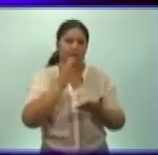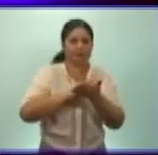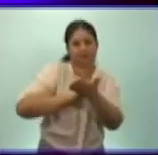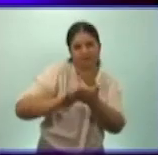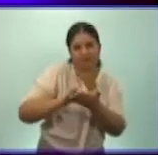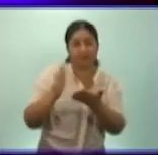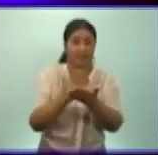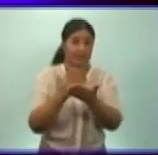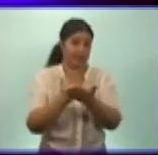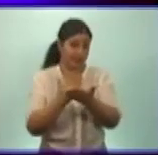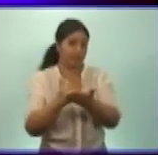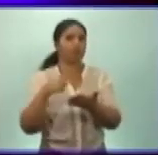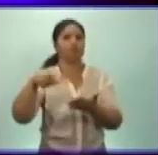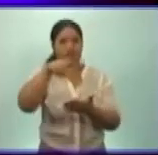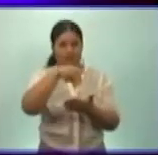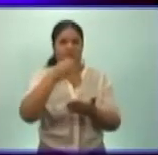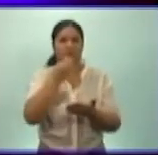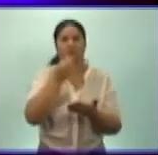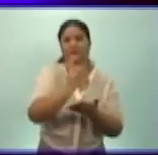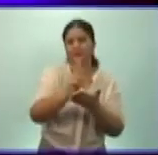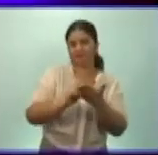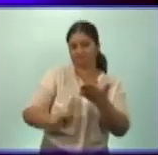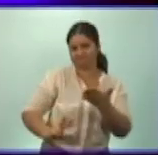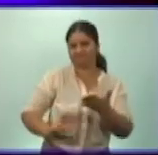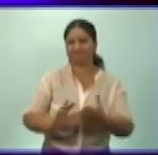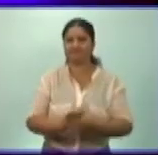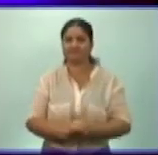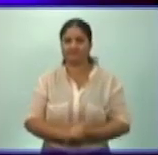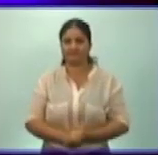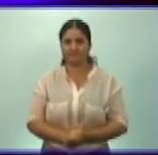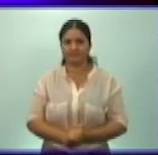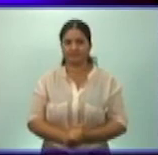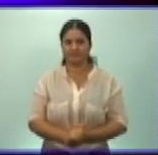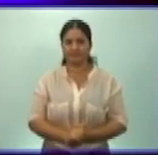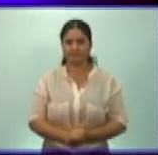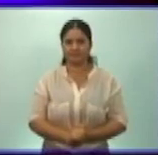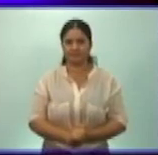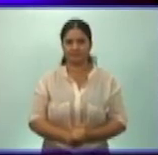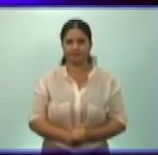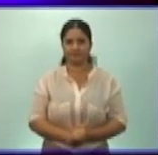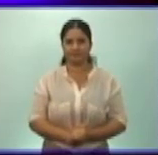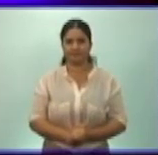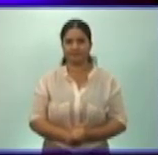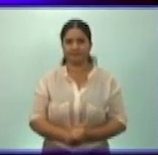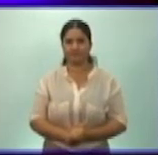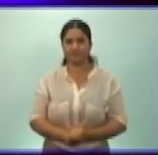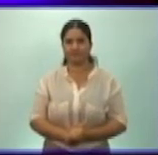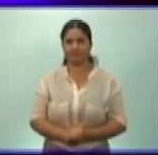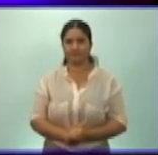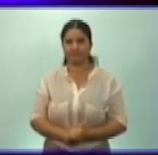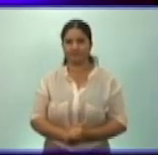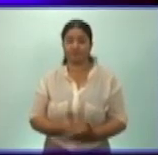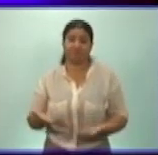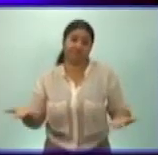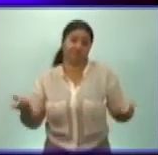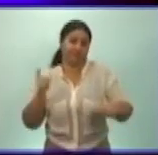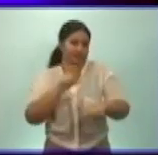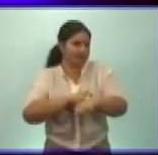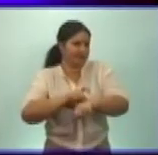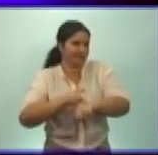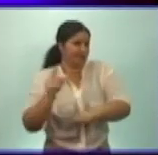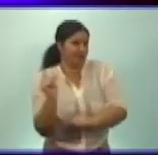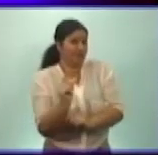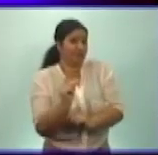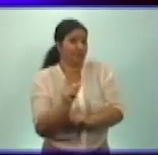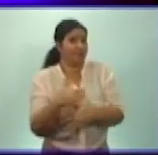los memoriales que Molière le envía al rey. Por hoy, el tiempo ya no da para